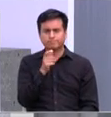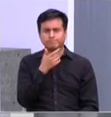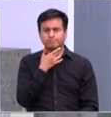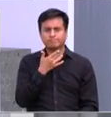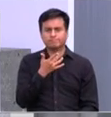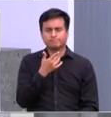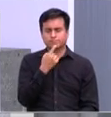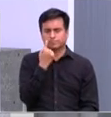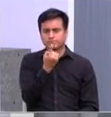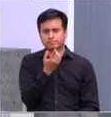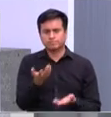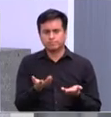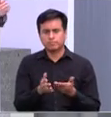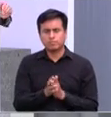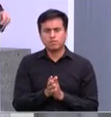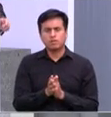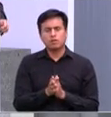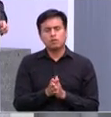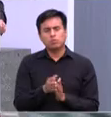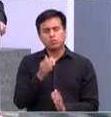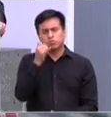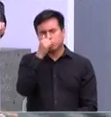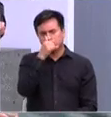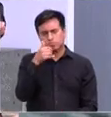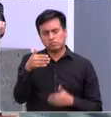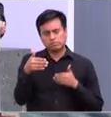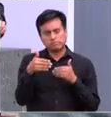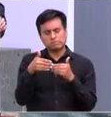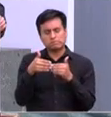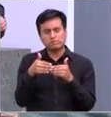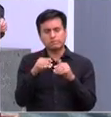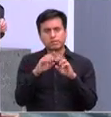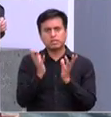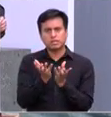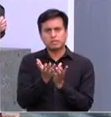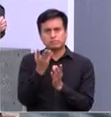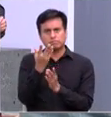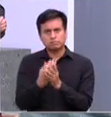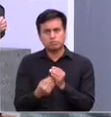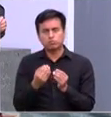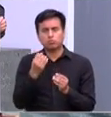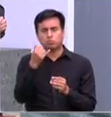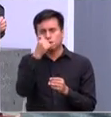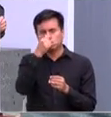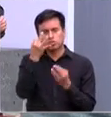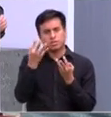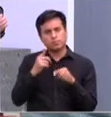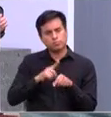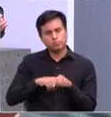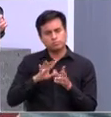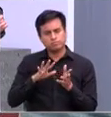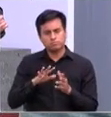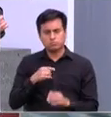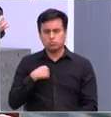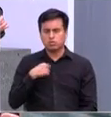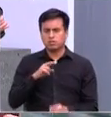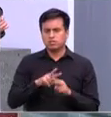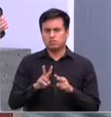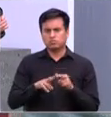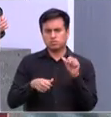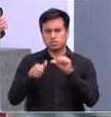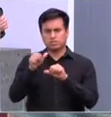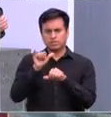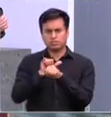que ¿cuánto tiempo nos durará este planeta? Y no estoy haciendo